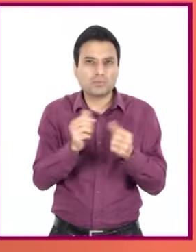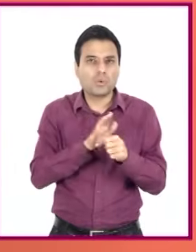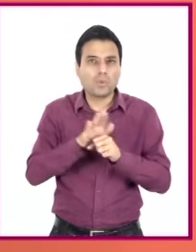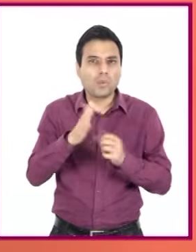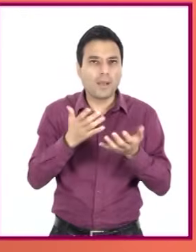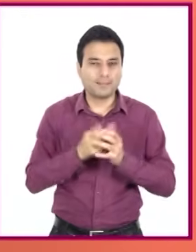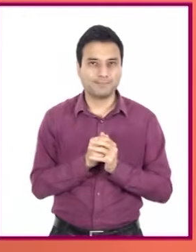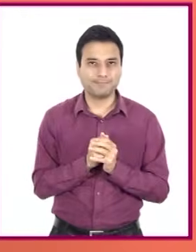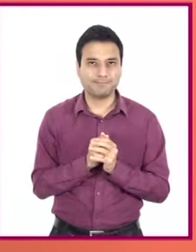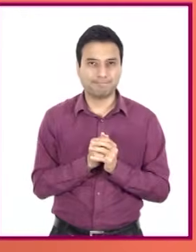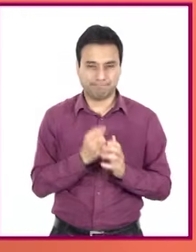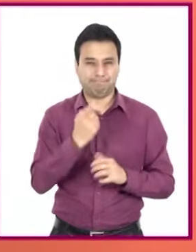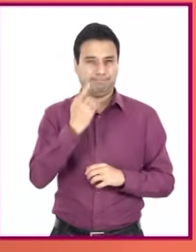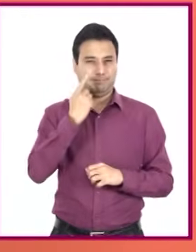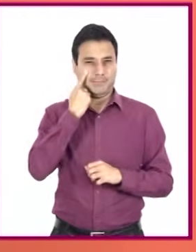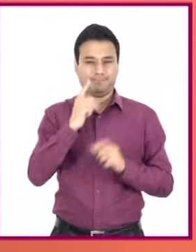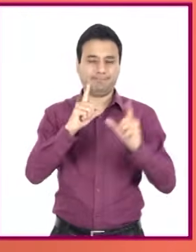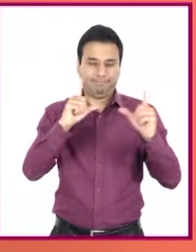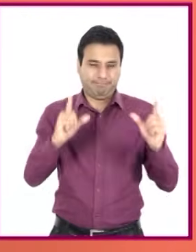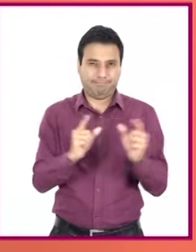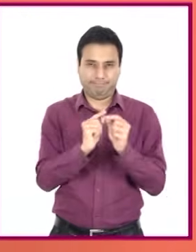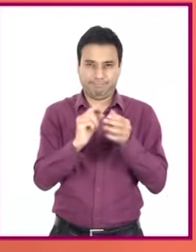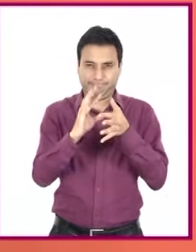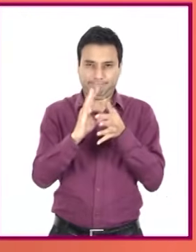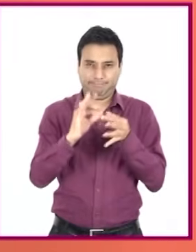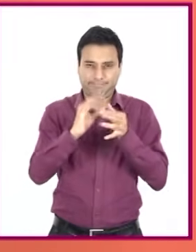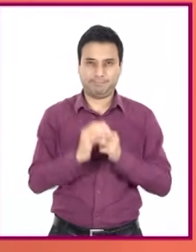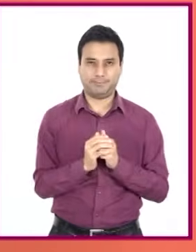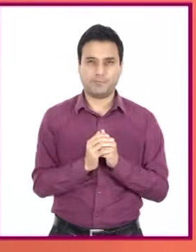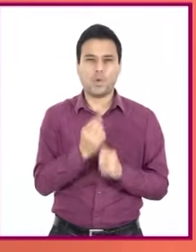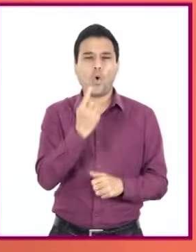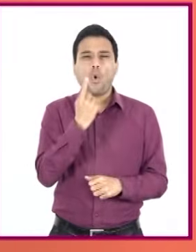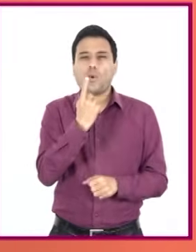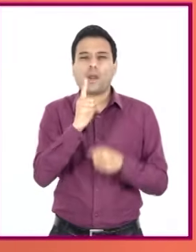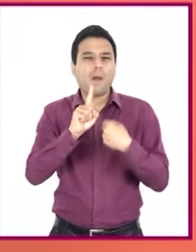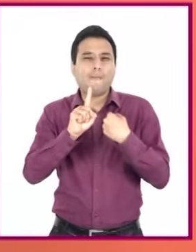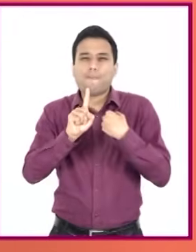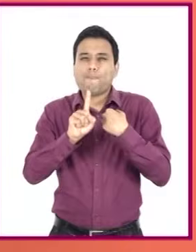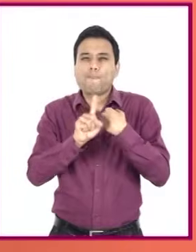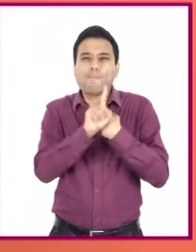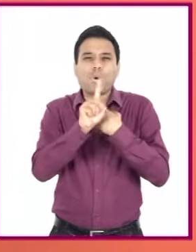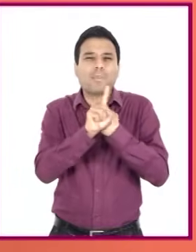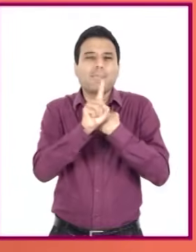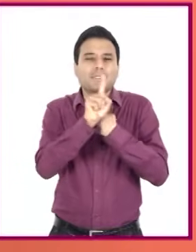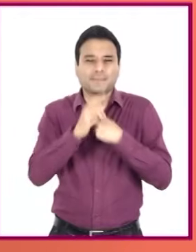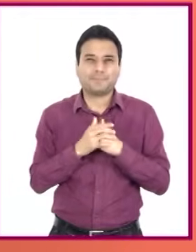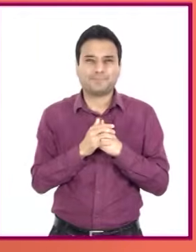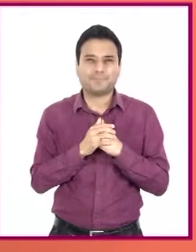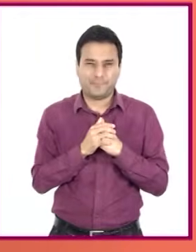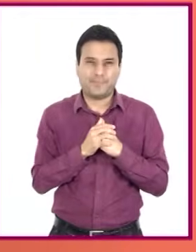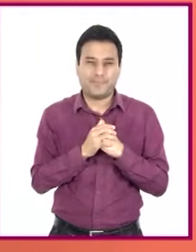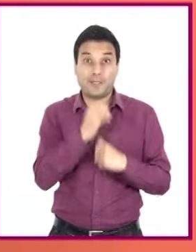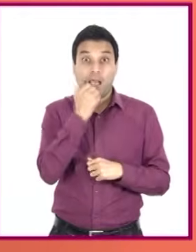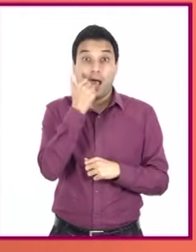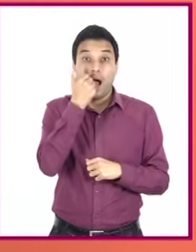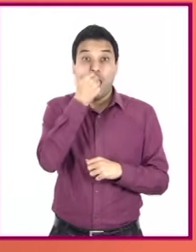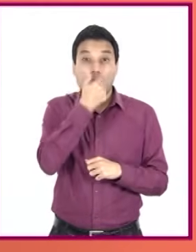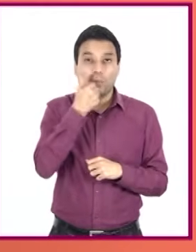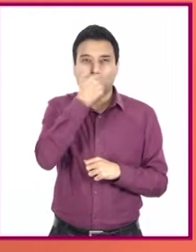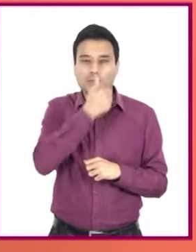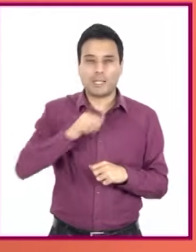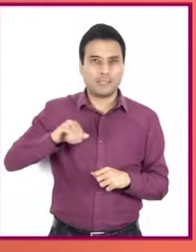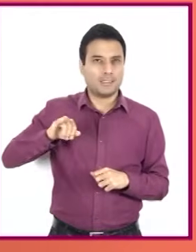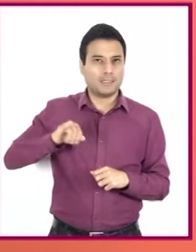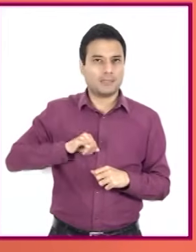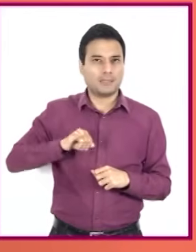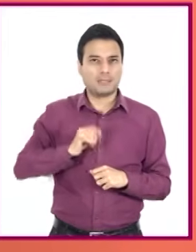Para ejemplificar este punto, les comento que uno de los problemas que más preocuparon a las y los estudiantes que nos ven fue